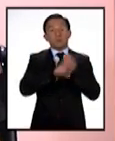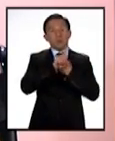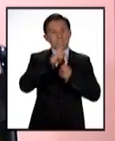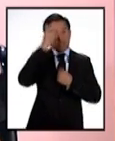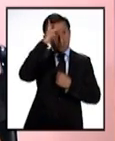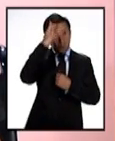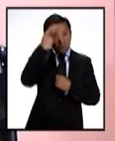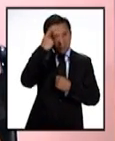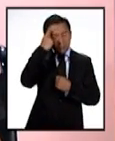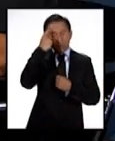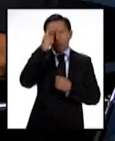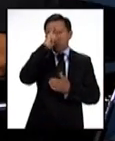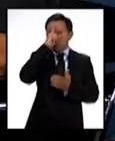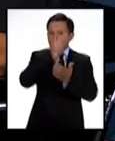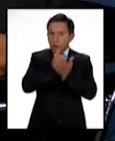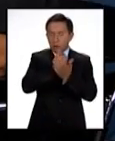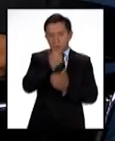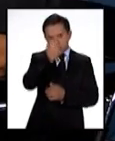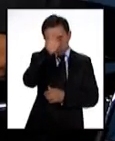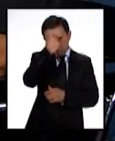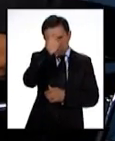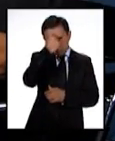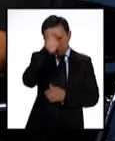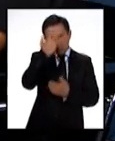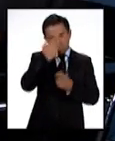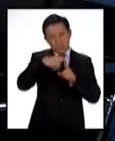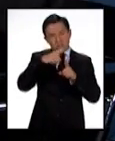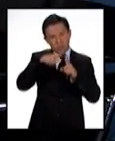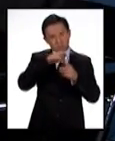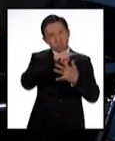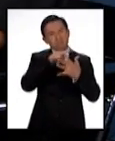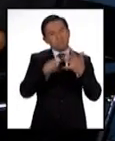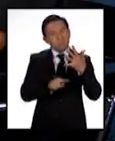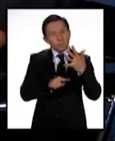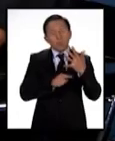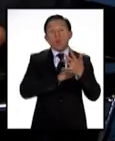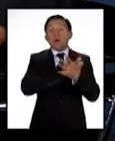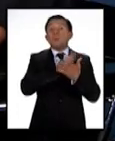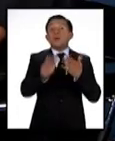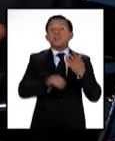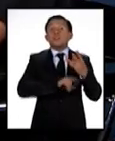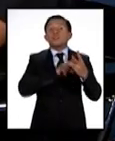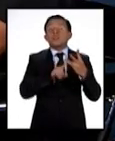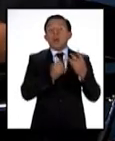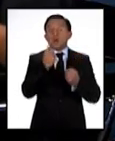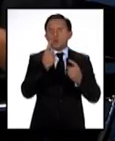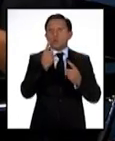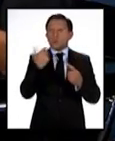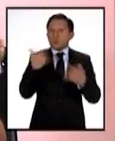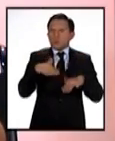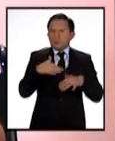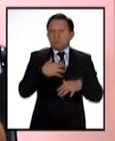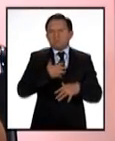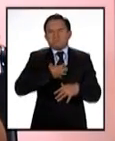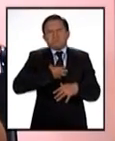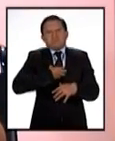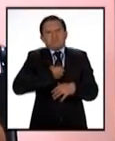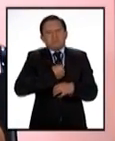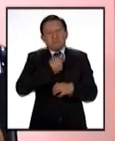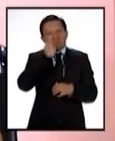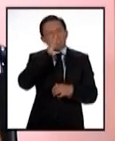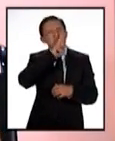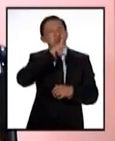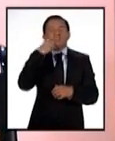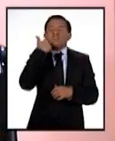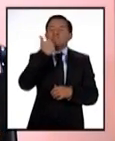distinto tipo, hasta impactos que pueden llevar a este riesgo suicida o intentos de suicidio